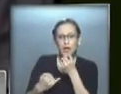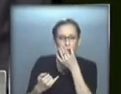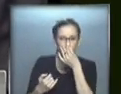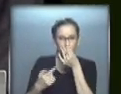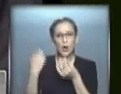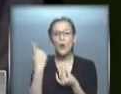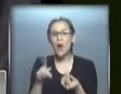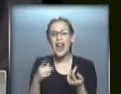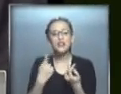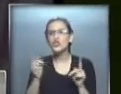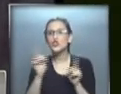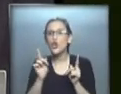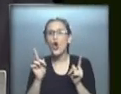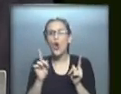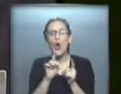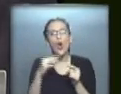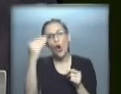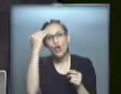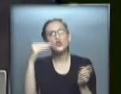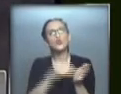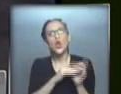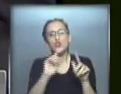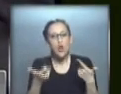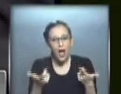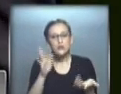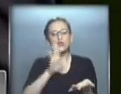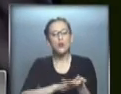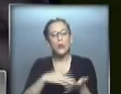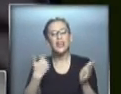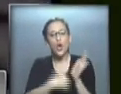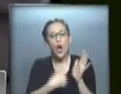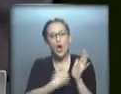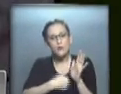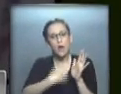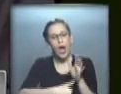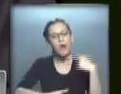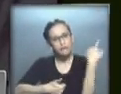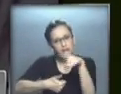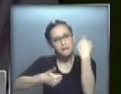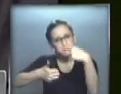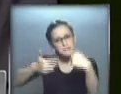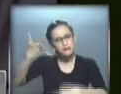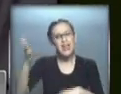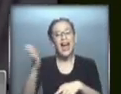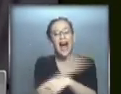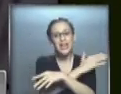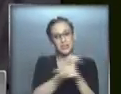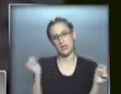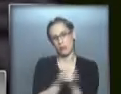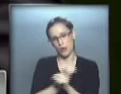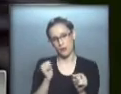legitimidad o inconstitucionalidad de una norma que ha pasado por todos estos estadios antes de ser aprobada